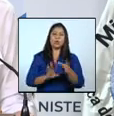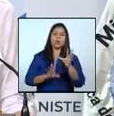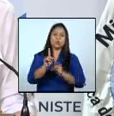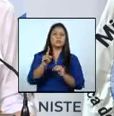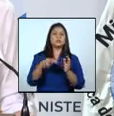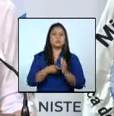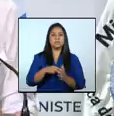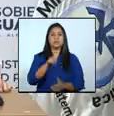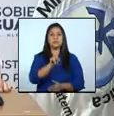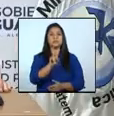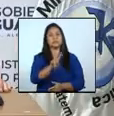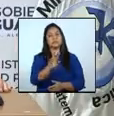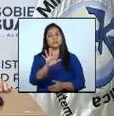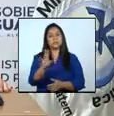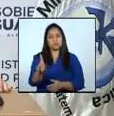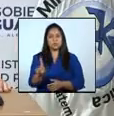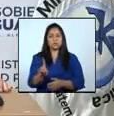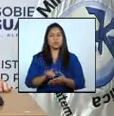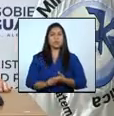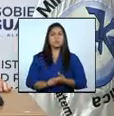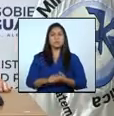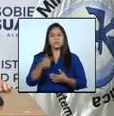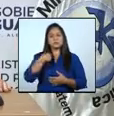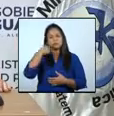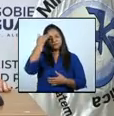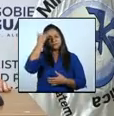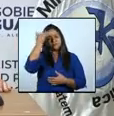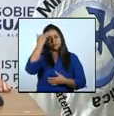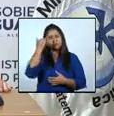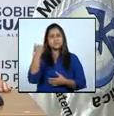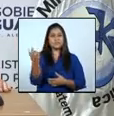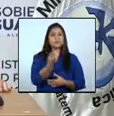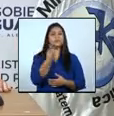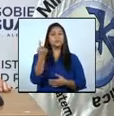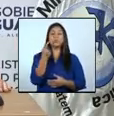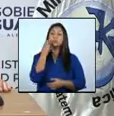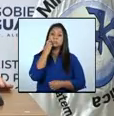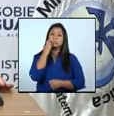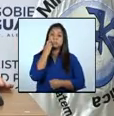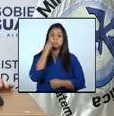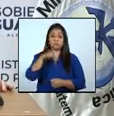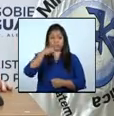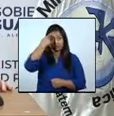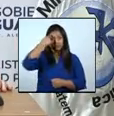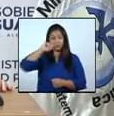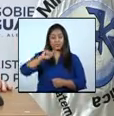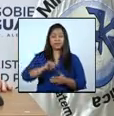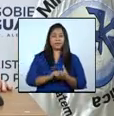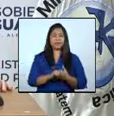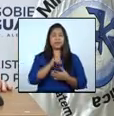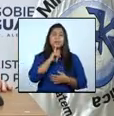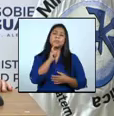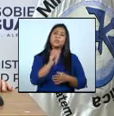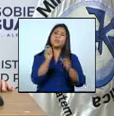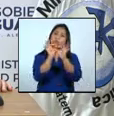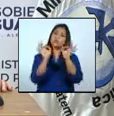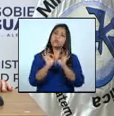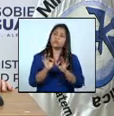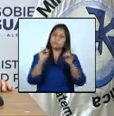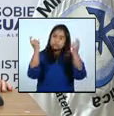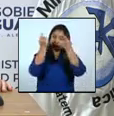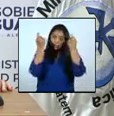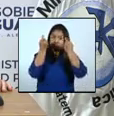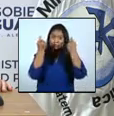11,251 casos. Envío un cordial saludo a todos los papás en su día. La mejor manera de celebrar con ellos